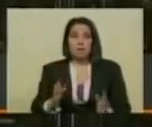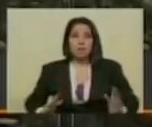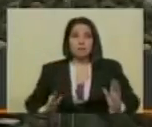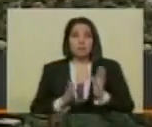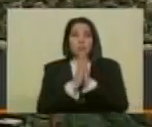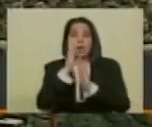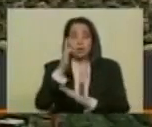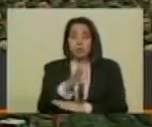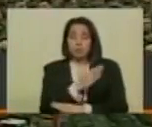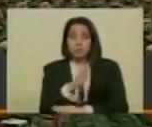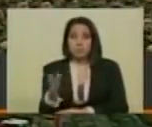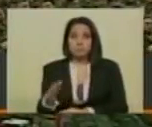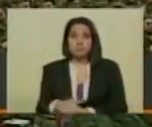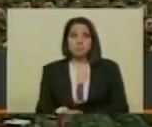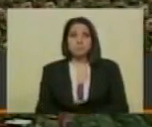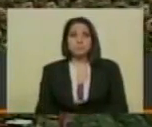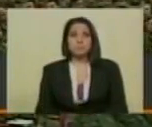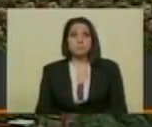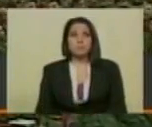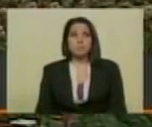sagrado.